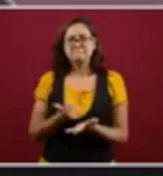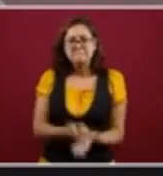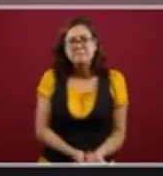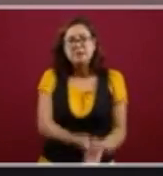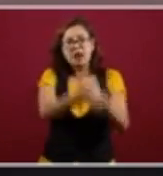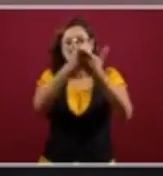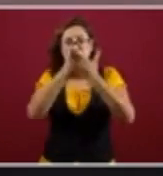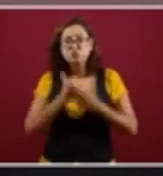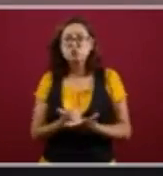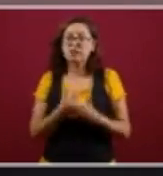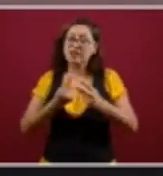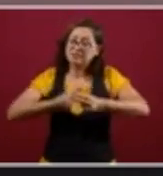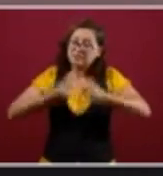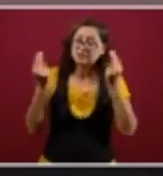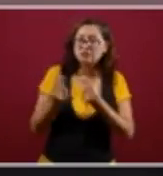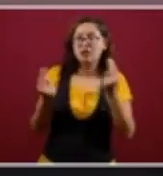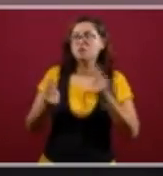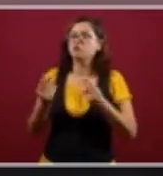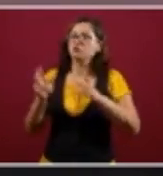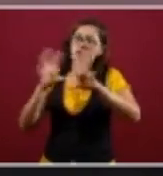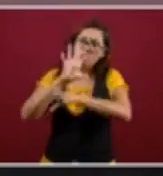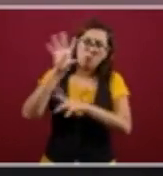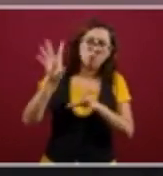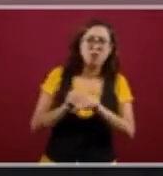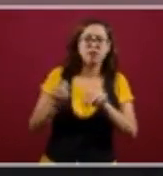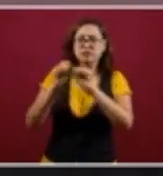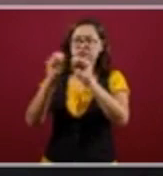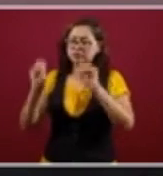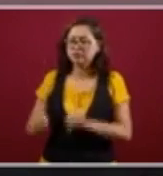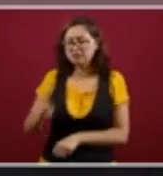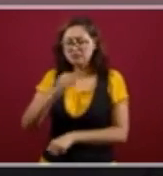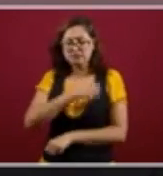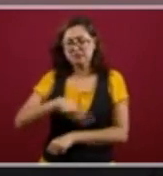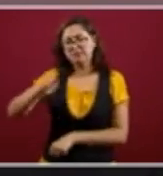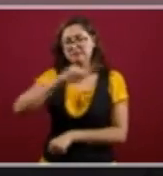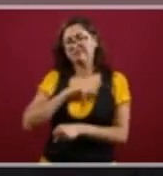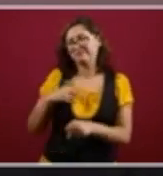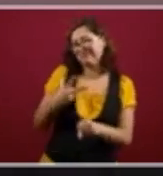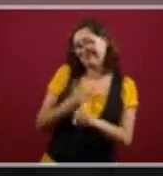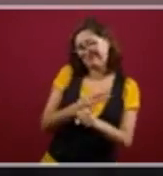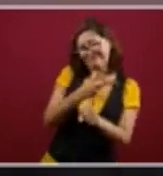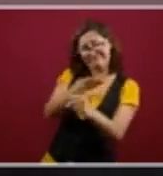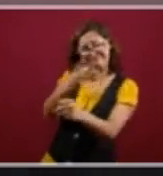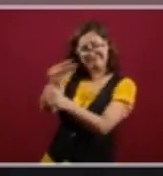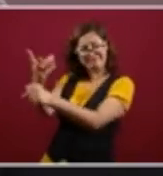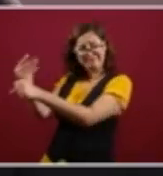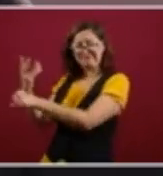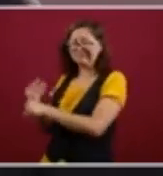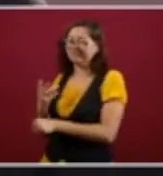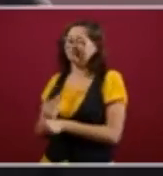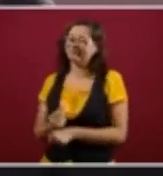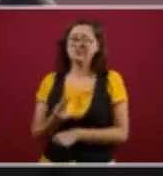nos ayuden a mejorar el sistema de salud pública.